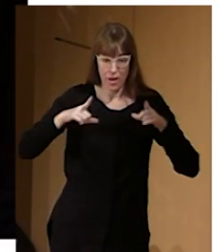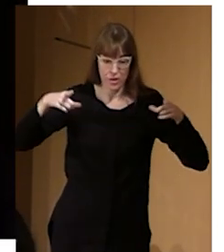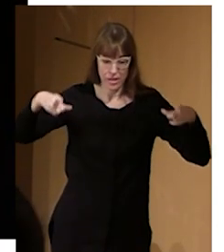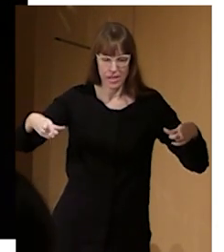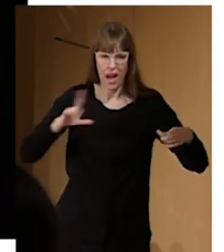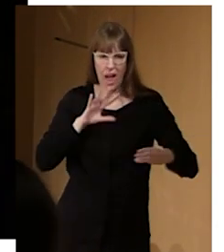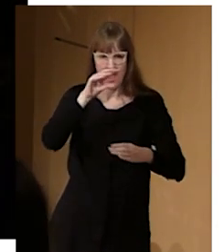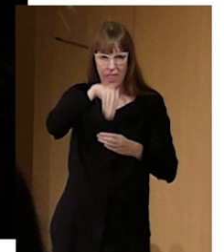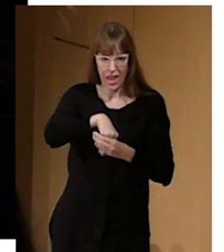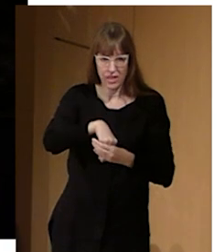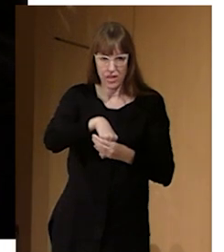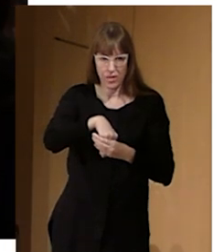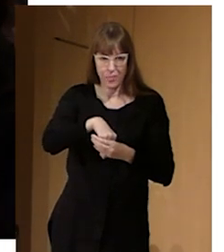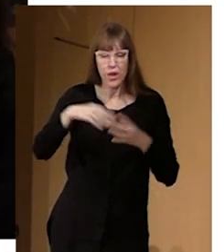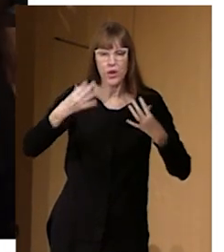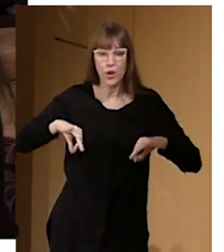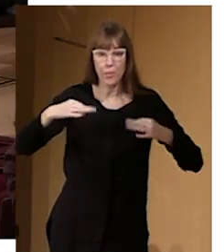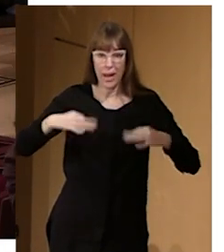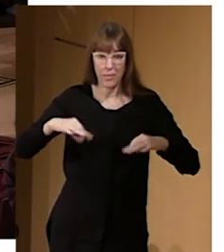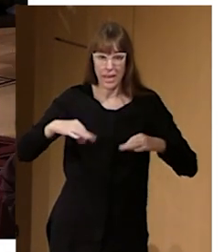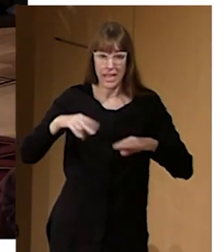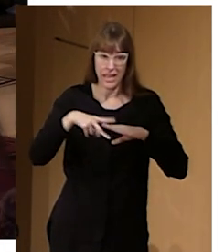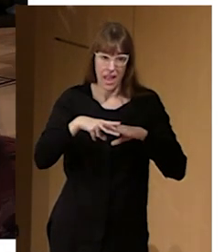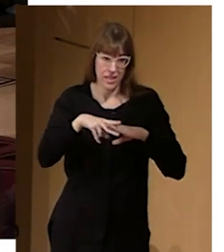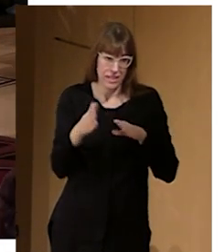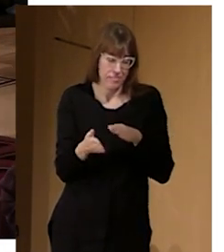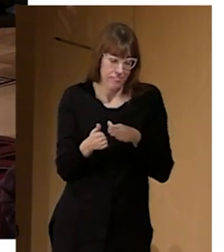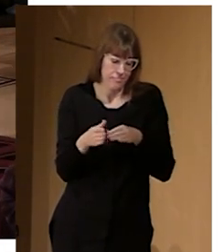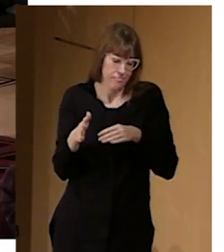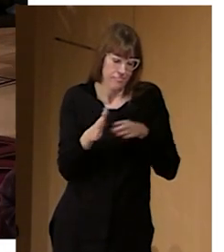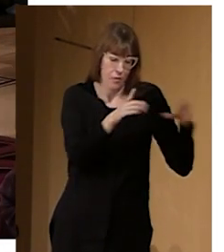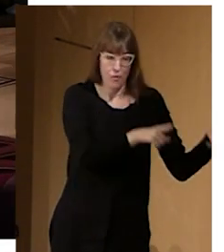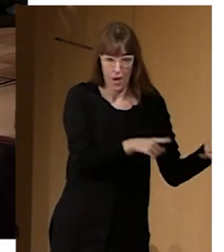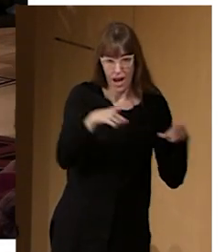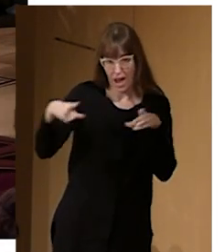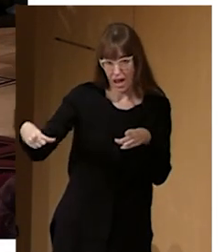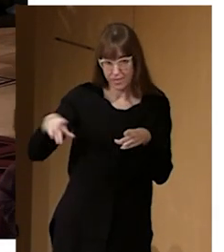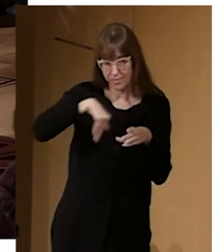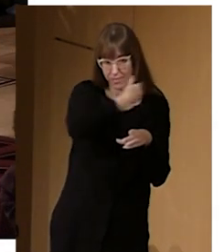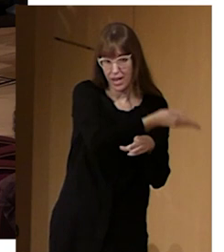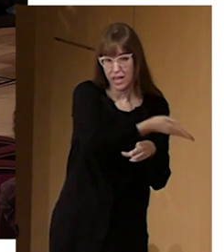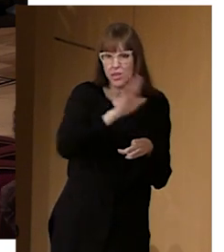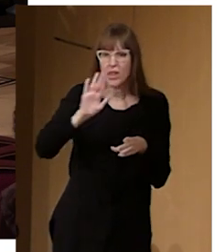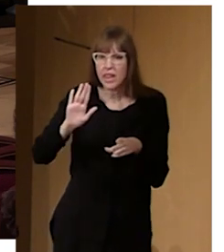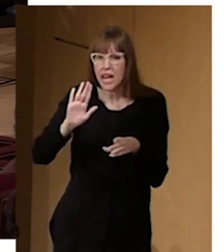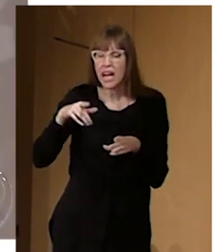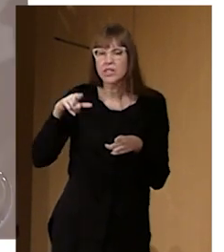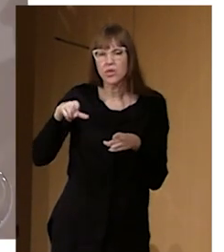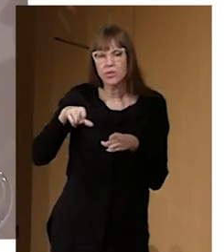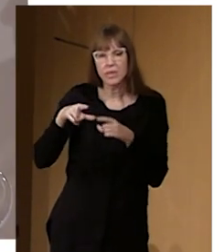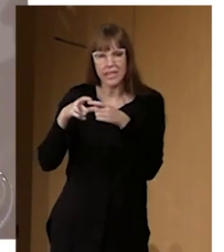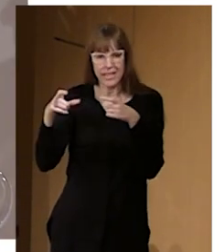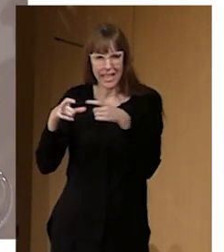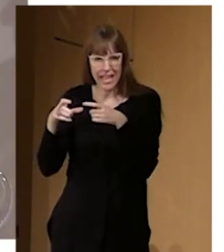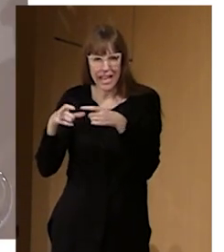talleres o los espacios de mediación están separados de la sala van fuera y tú reservas tu eh ticket para un taller y vas